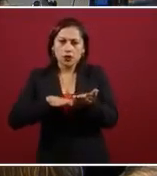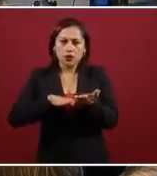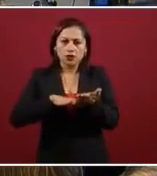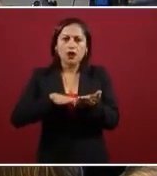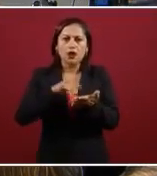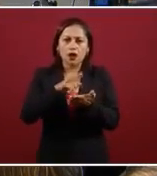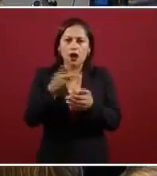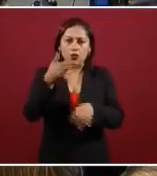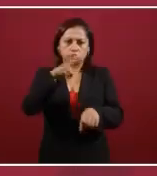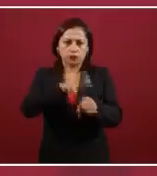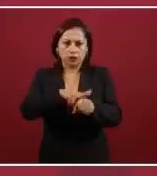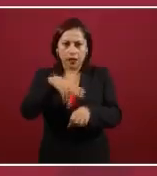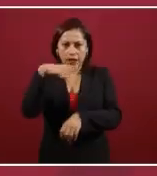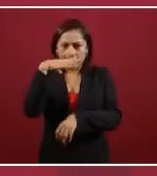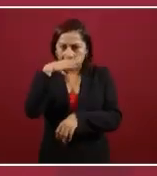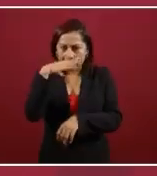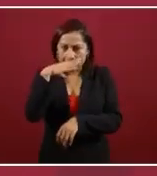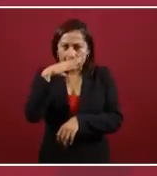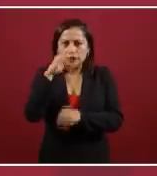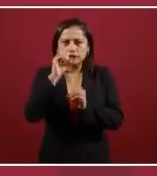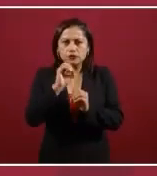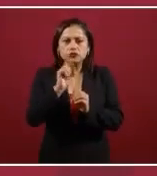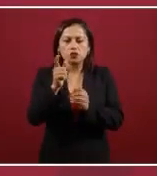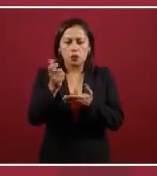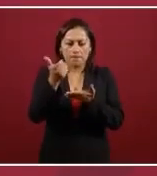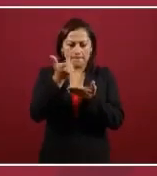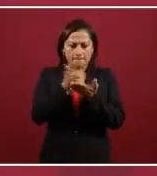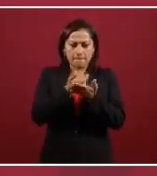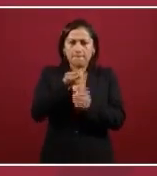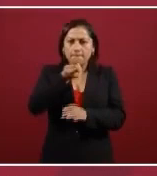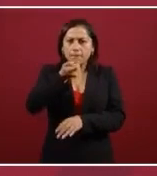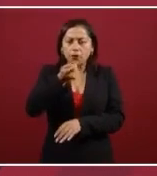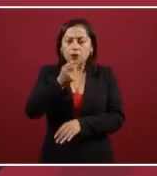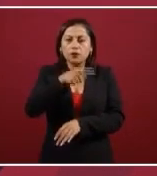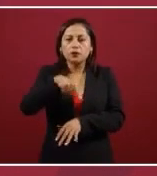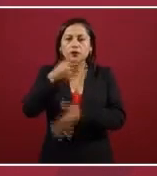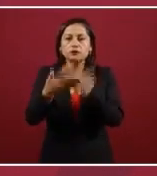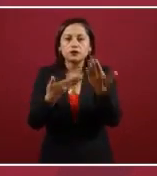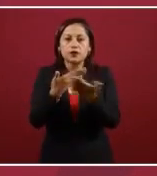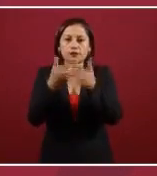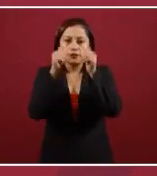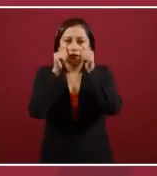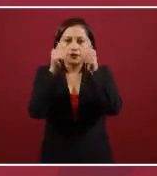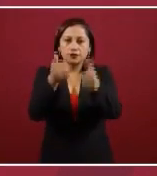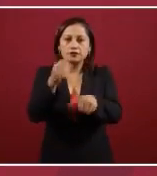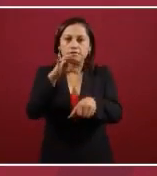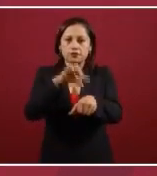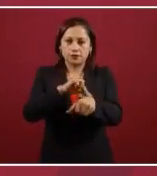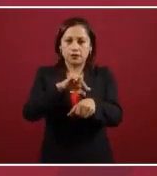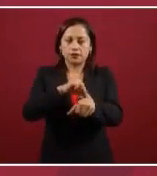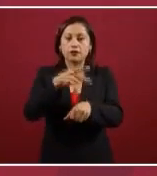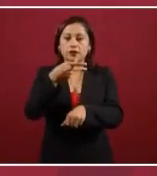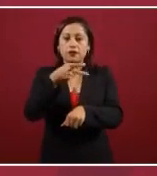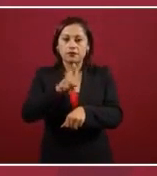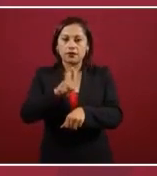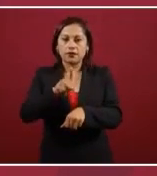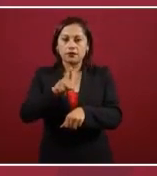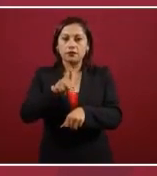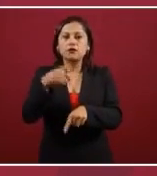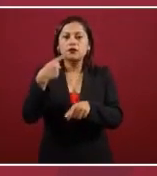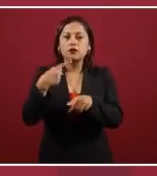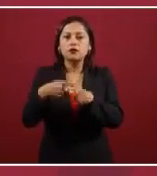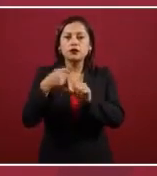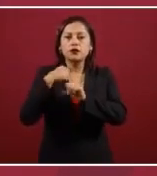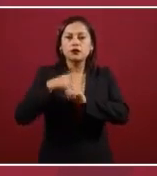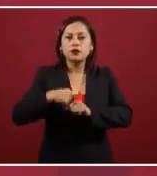la atención médica. Sí, está bien, pero eso es responsabilidad del Estado.